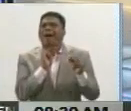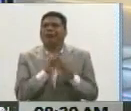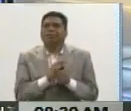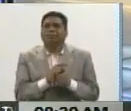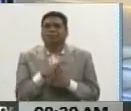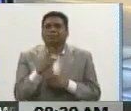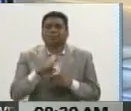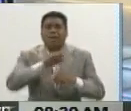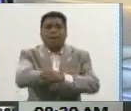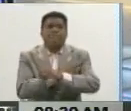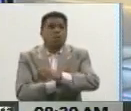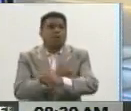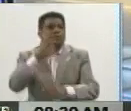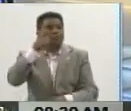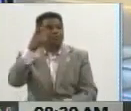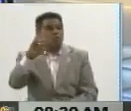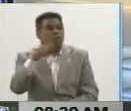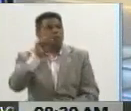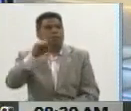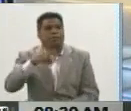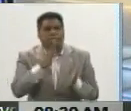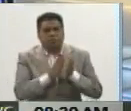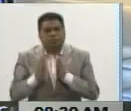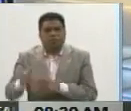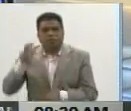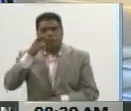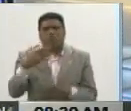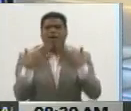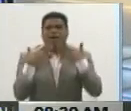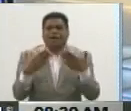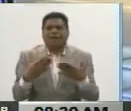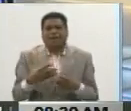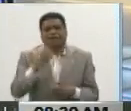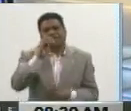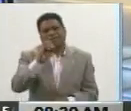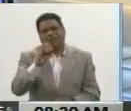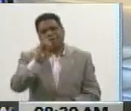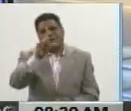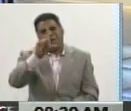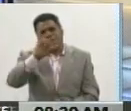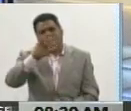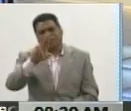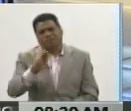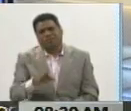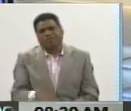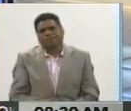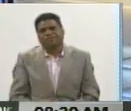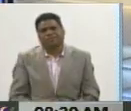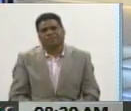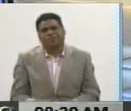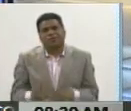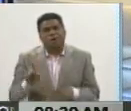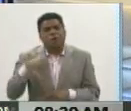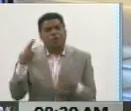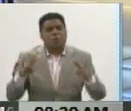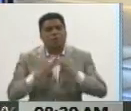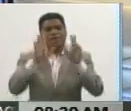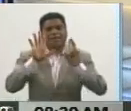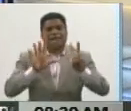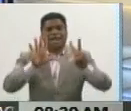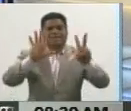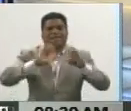el poder popular y la organización comunal. Gracias, Oli, por haber estado con nosotros, ustedes por acompañarnos en este desayuno. Nos reencontramos mañana a las 7 de la